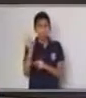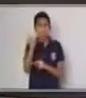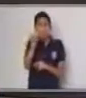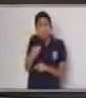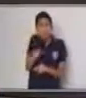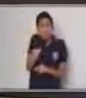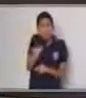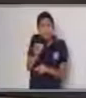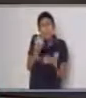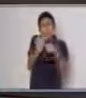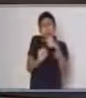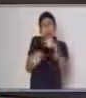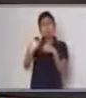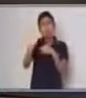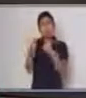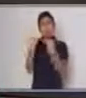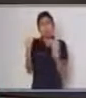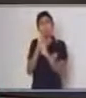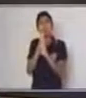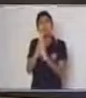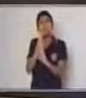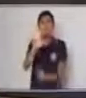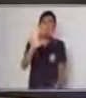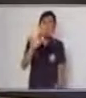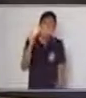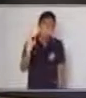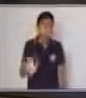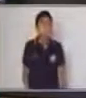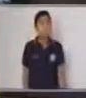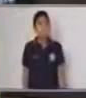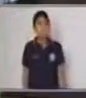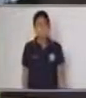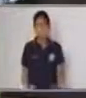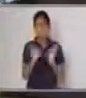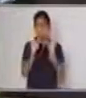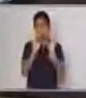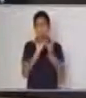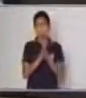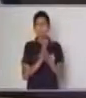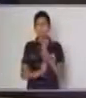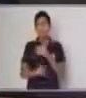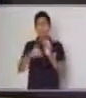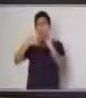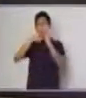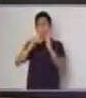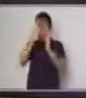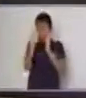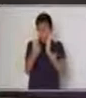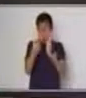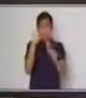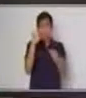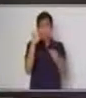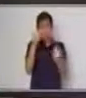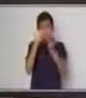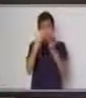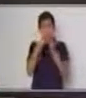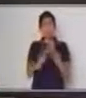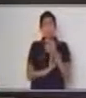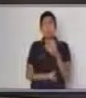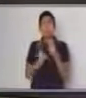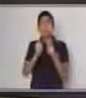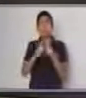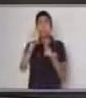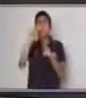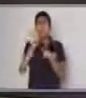25 entre 5 es 5. Muy bien. Lo hago una vez más. Pero